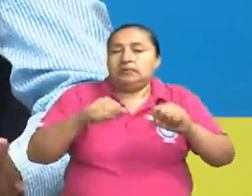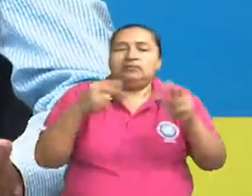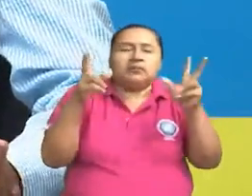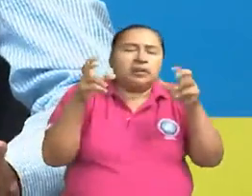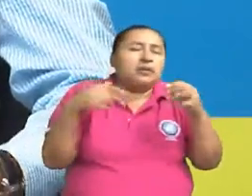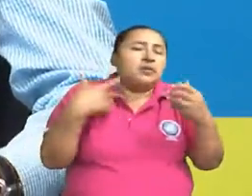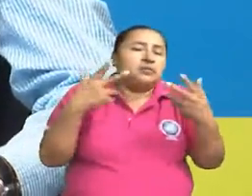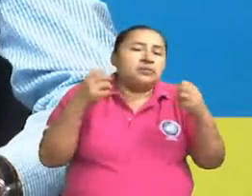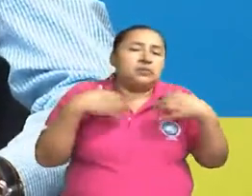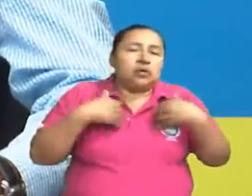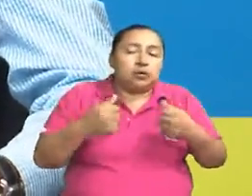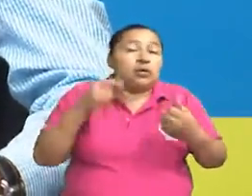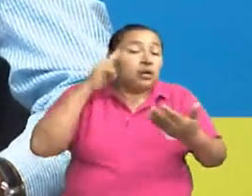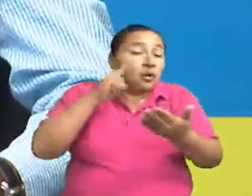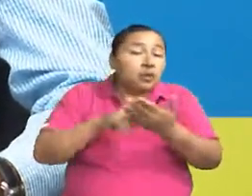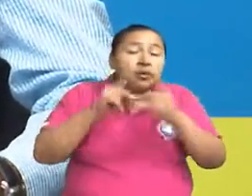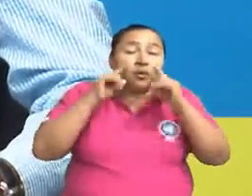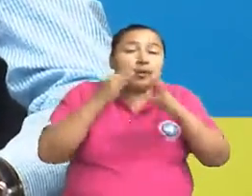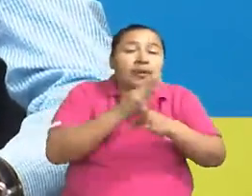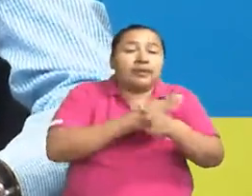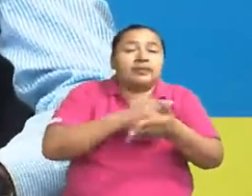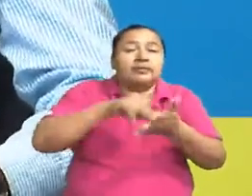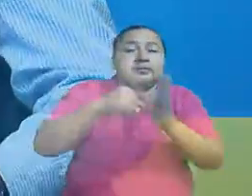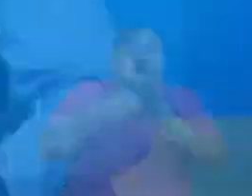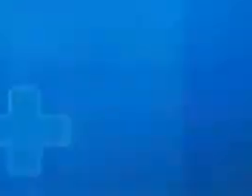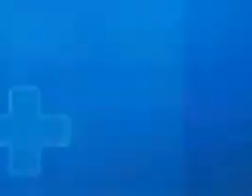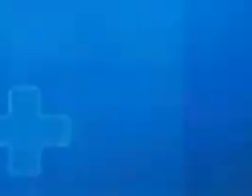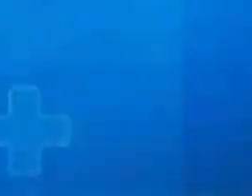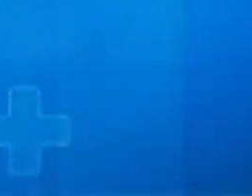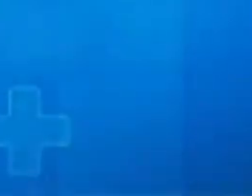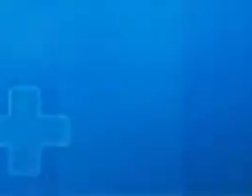sobre temas de salud. Recuerde que prevenir también es salud.